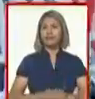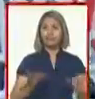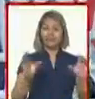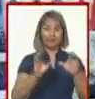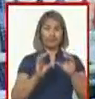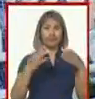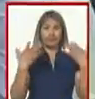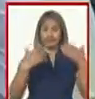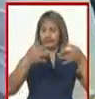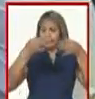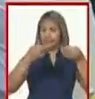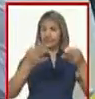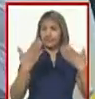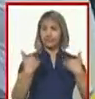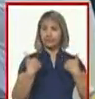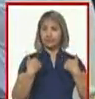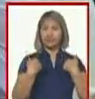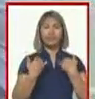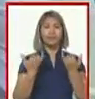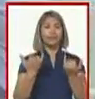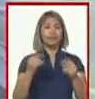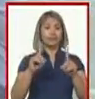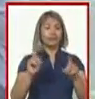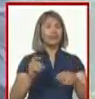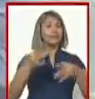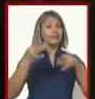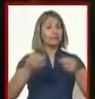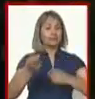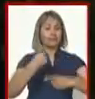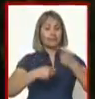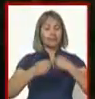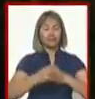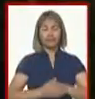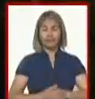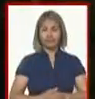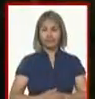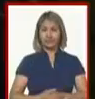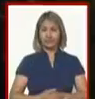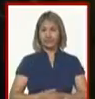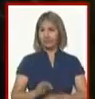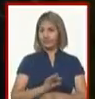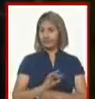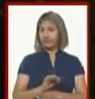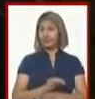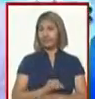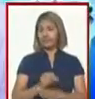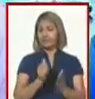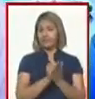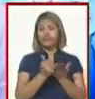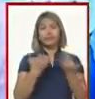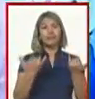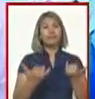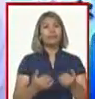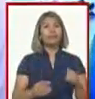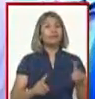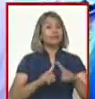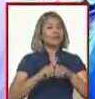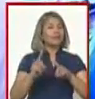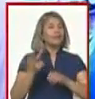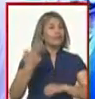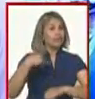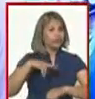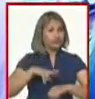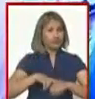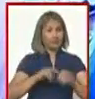ya confirmadas que se tienen hasta el momento. Bueno, las citas oficiales de negocios van a salir en función a la agenda que estamos procesando el día de hoy, pero generalmente estas